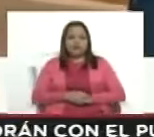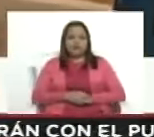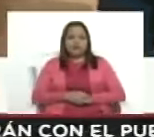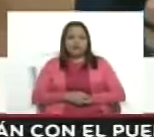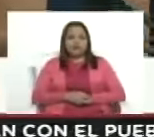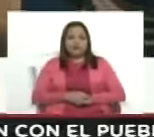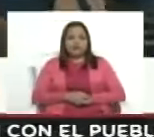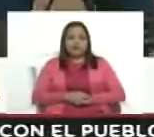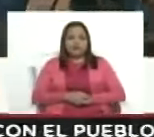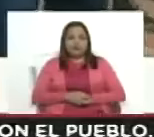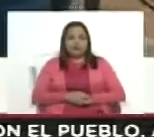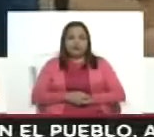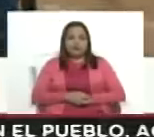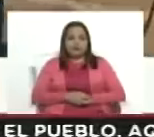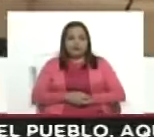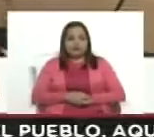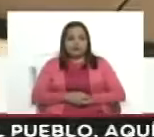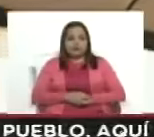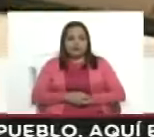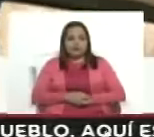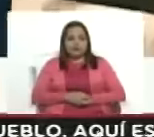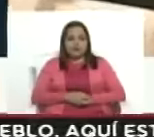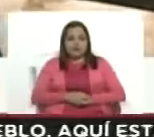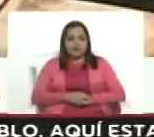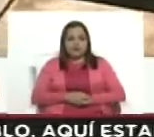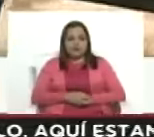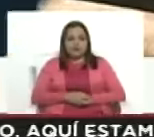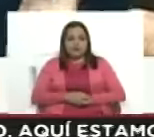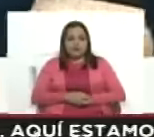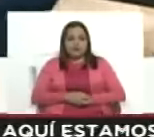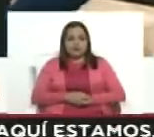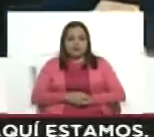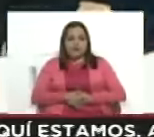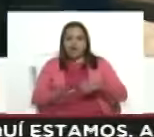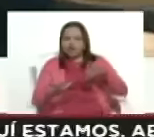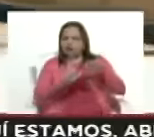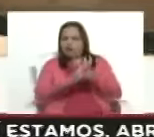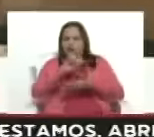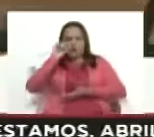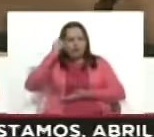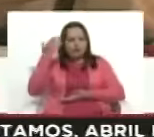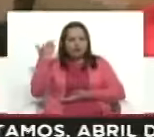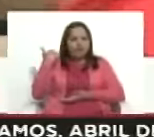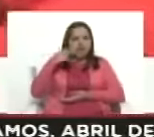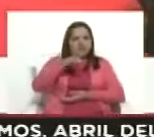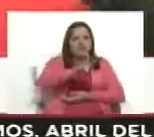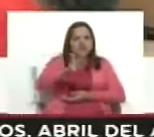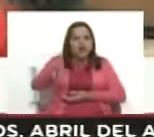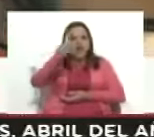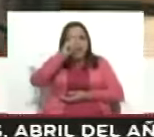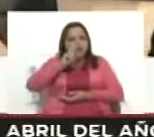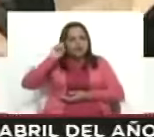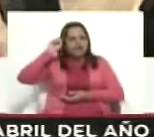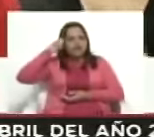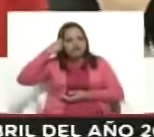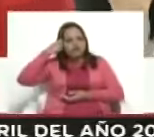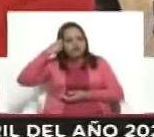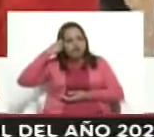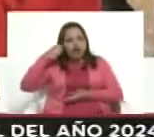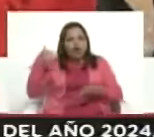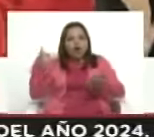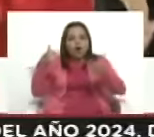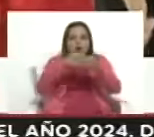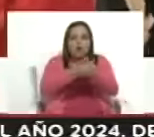Desarrollada por el diputado capitán Diosdado Cabello Rondón en el marco de los 22 años, que se conmemoran los 22 años del